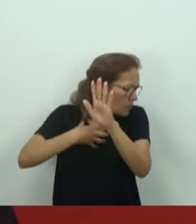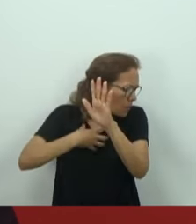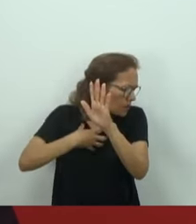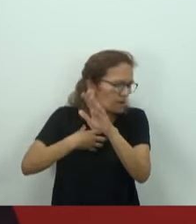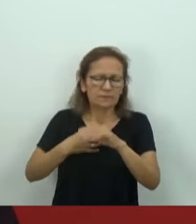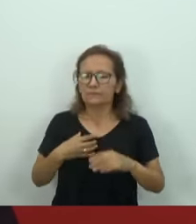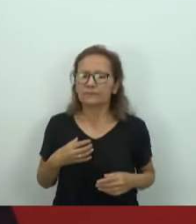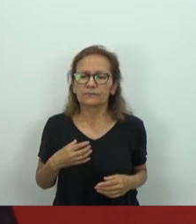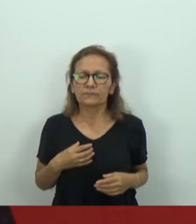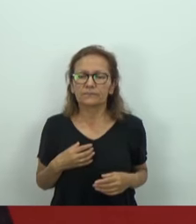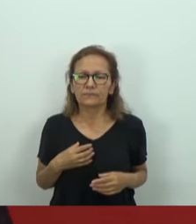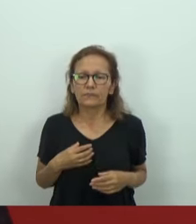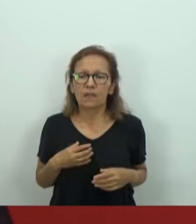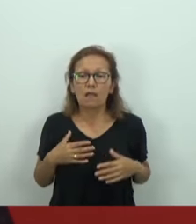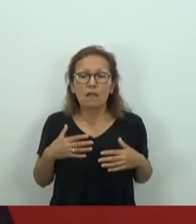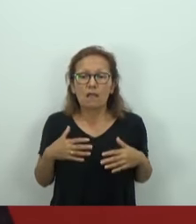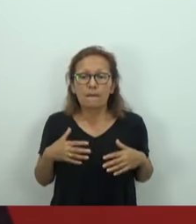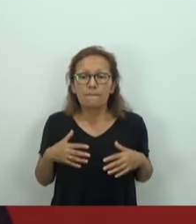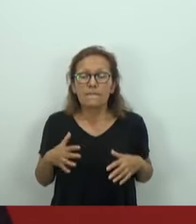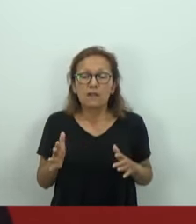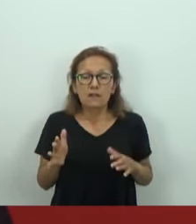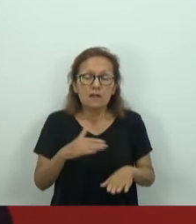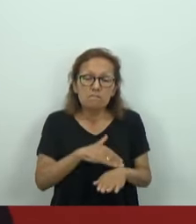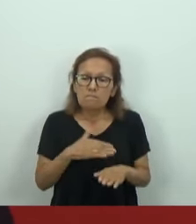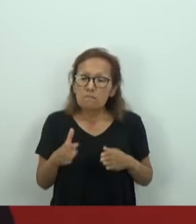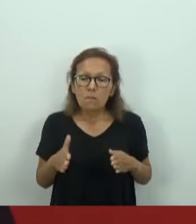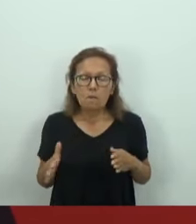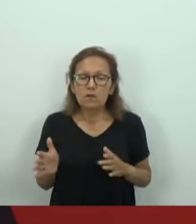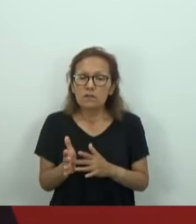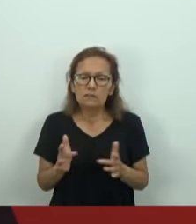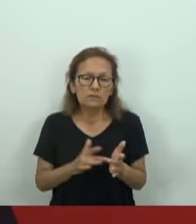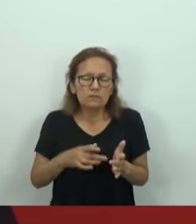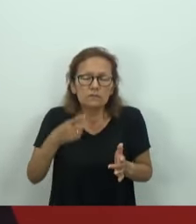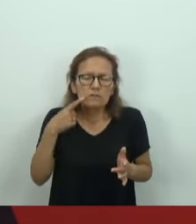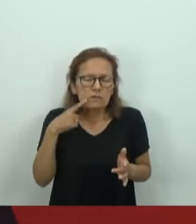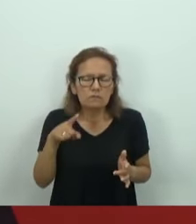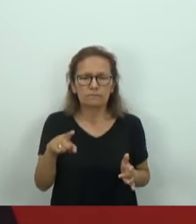Por eso fue en ese momento que dijo Jesucristo en arameo,